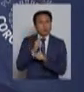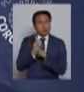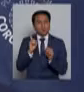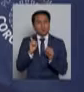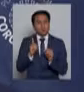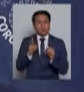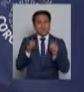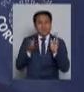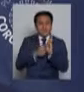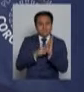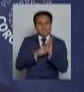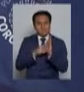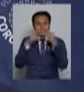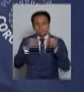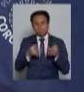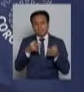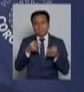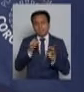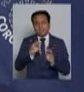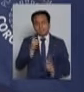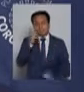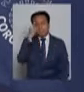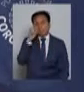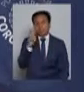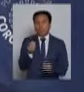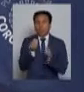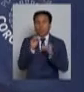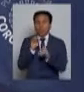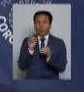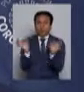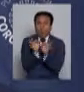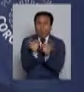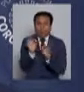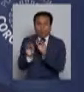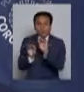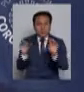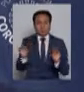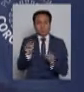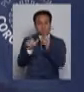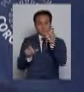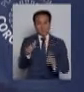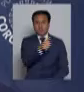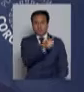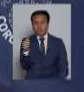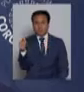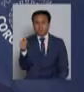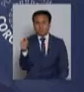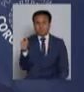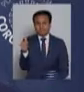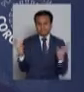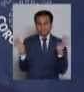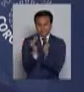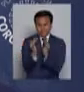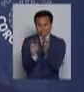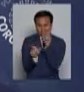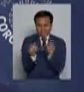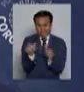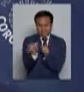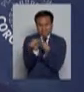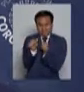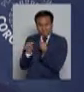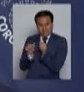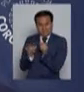no es suficientemente sólida, pero como un buen consejo, que ojalá toda persona que va a estar en conjunto con